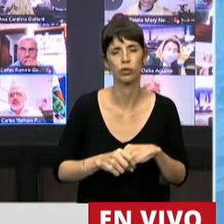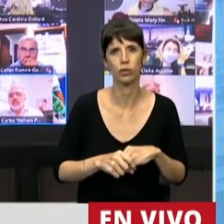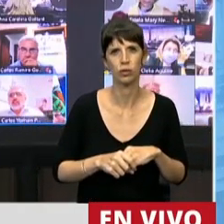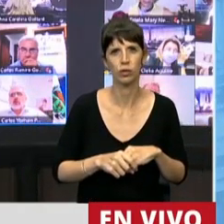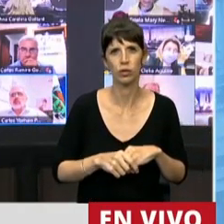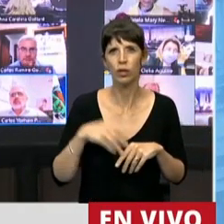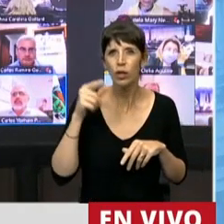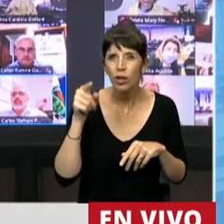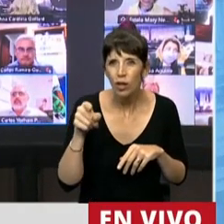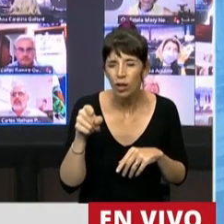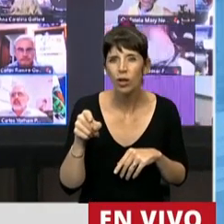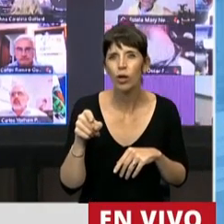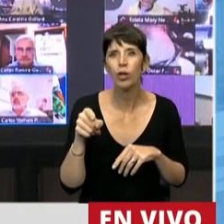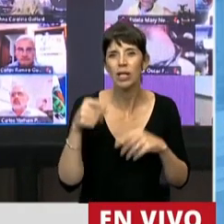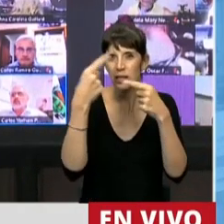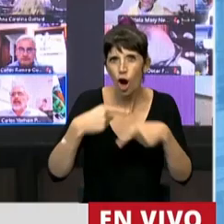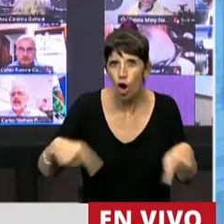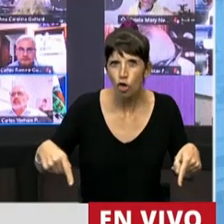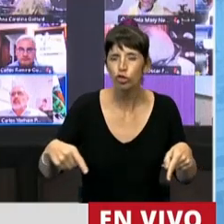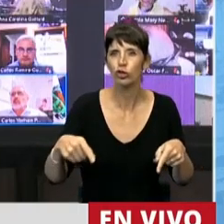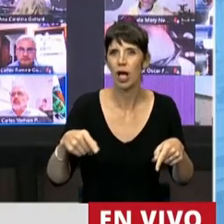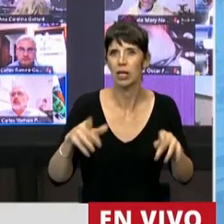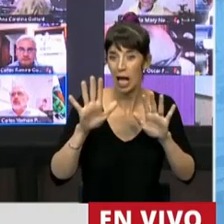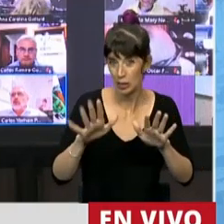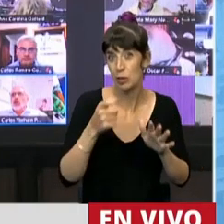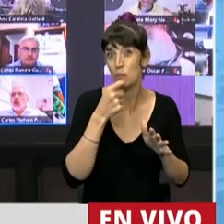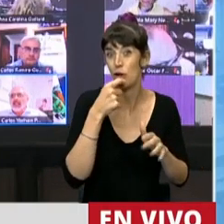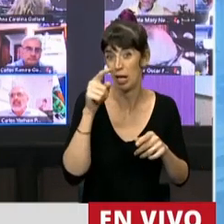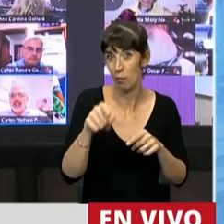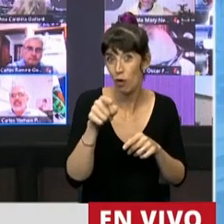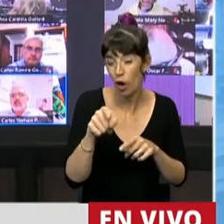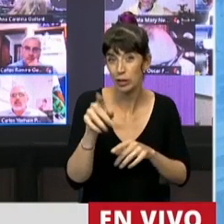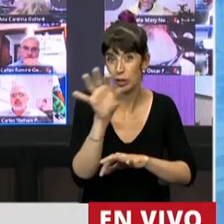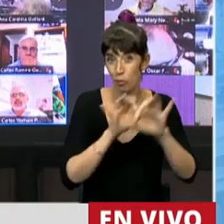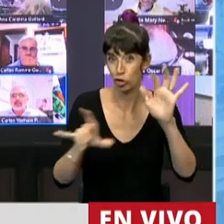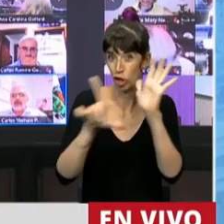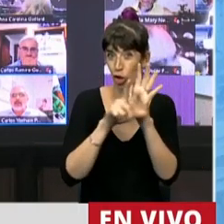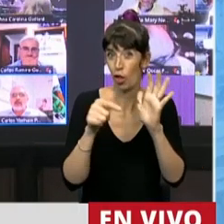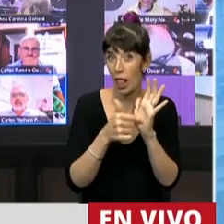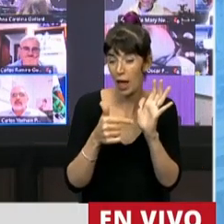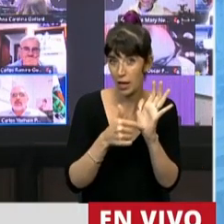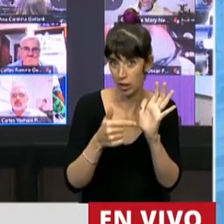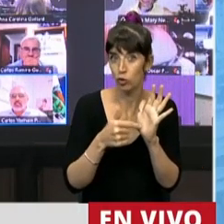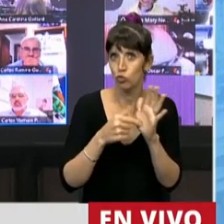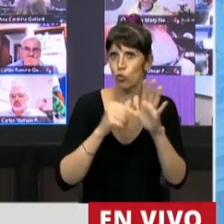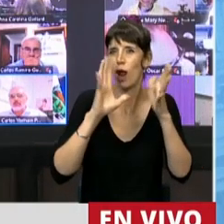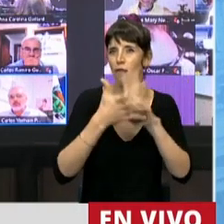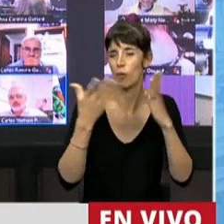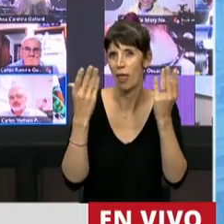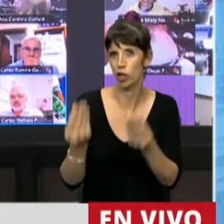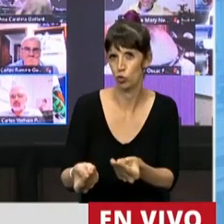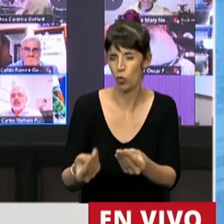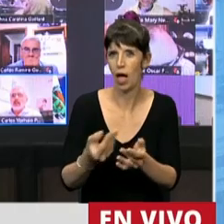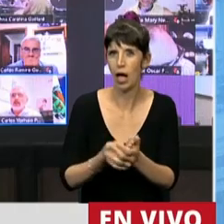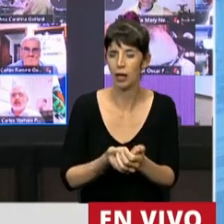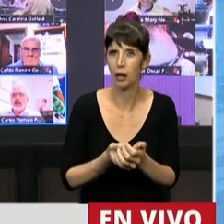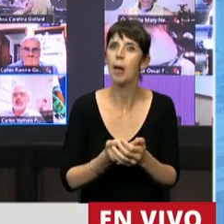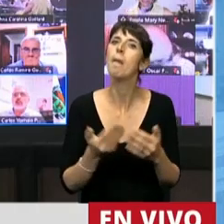estos miles de pequeños actos, como es este gesto que está plasmado en este proyecto,